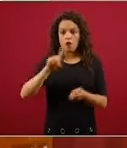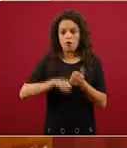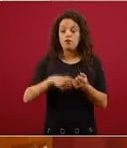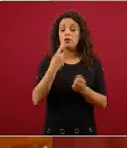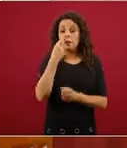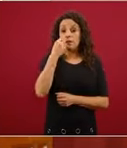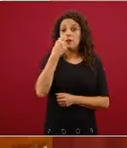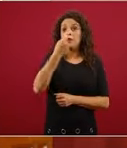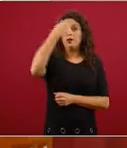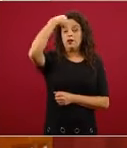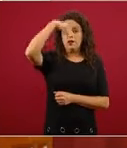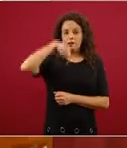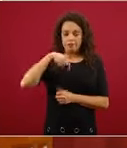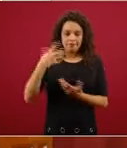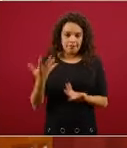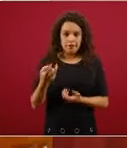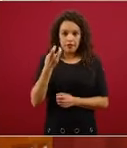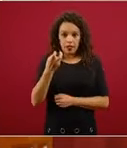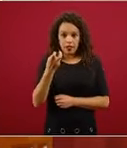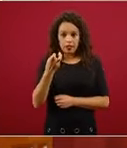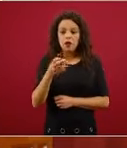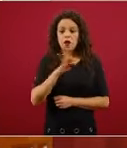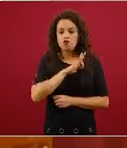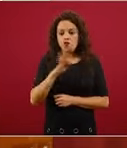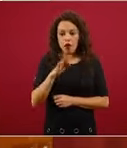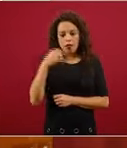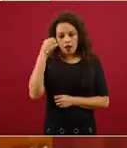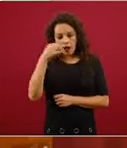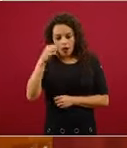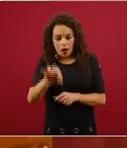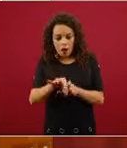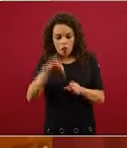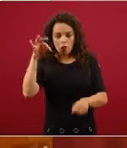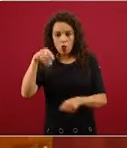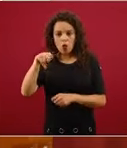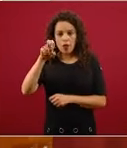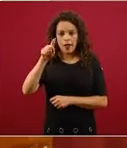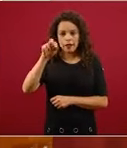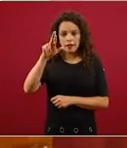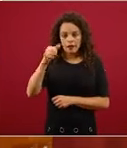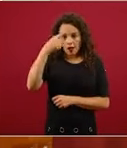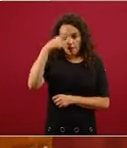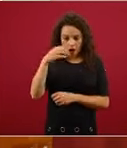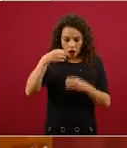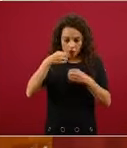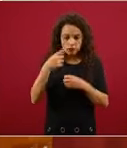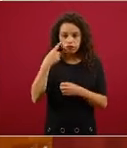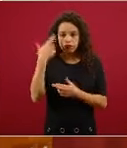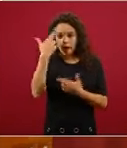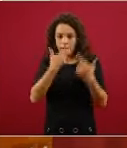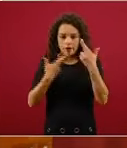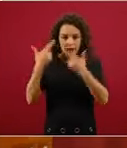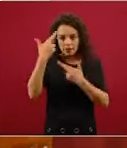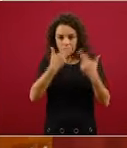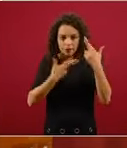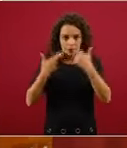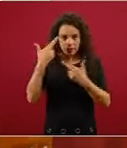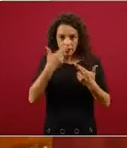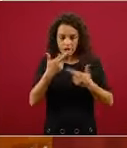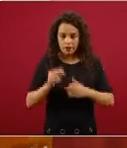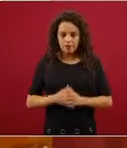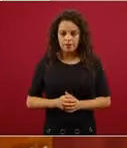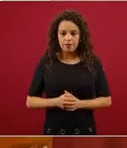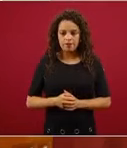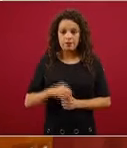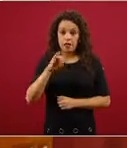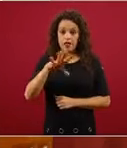mayoría de los casos, a través del cual se pretende obtener precisamente secreciones en las cuales estaría o no